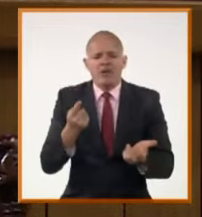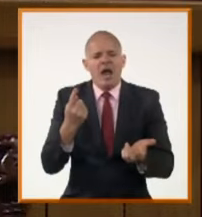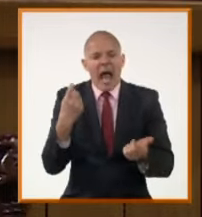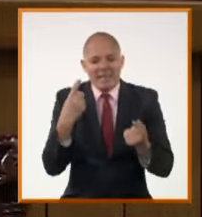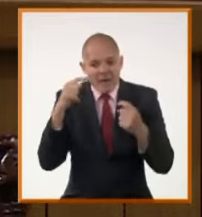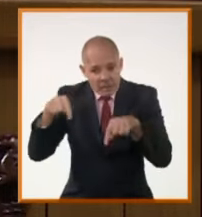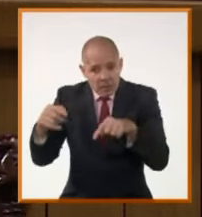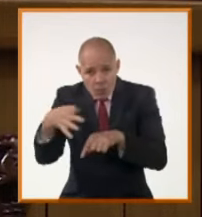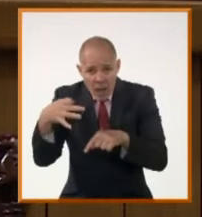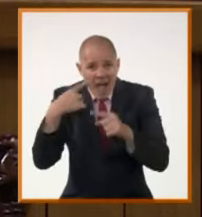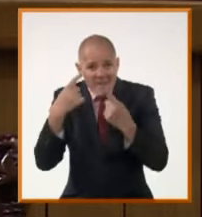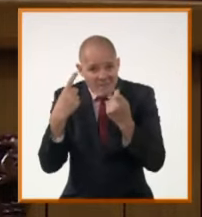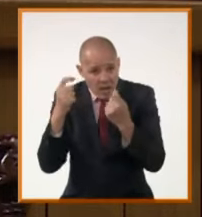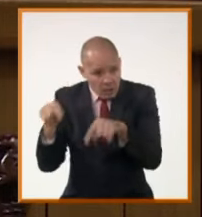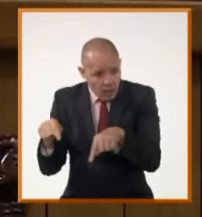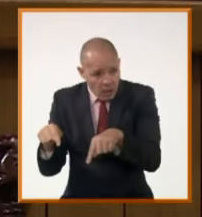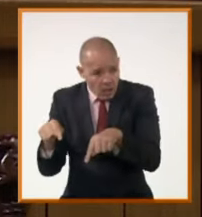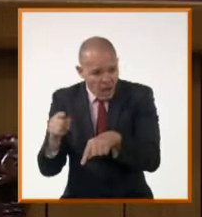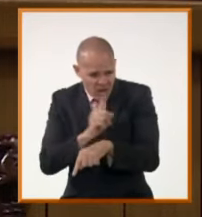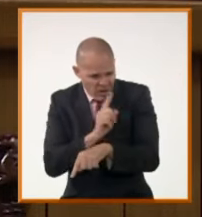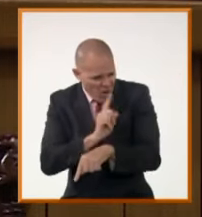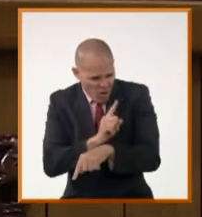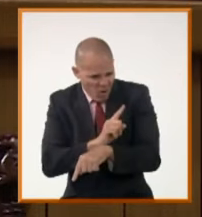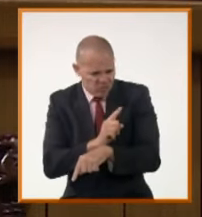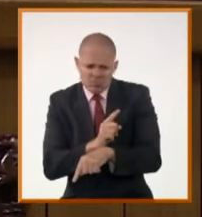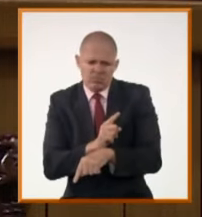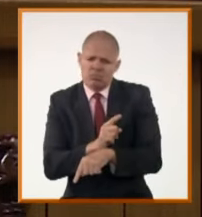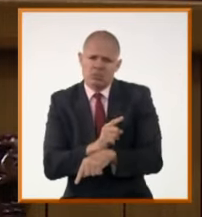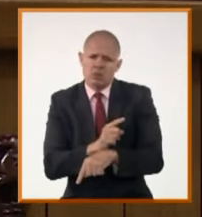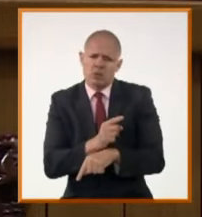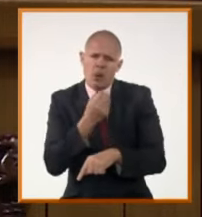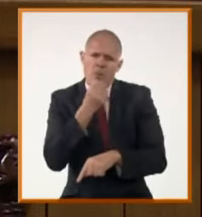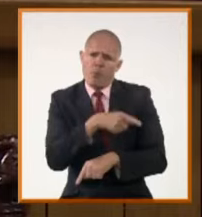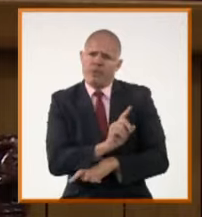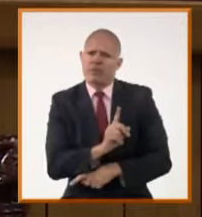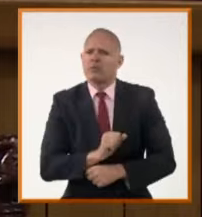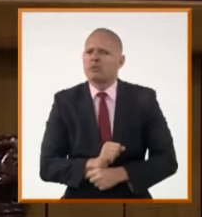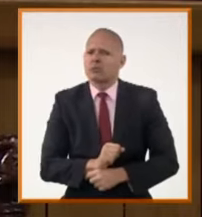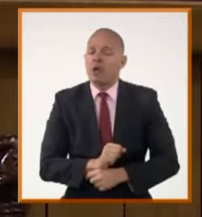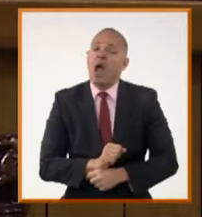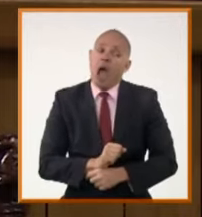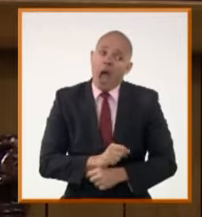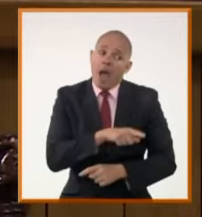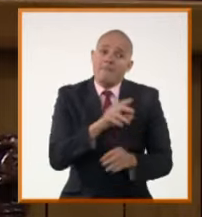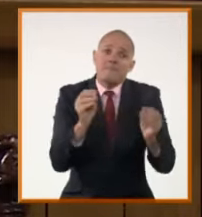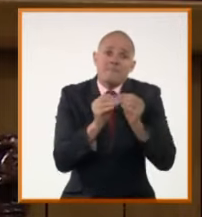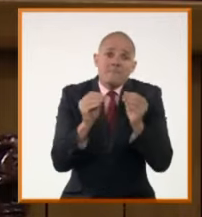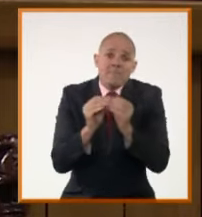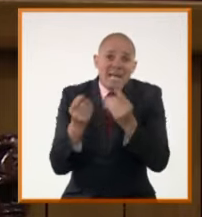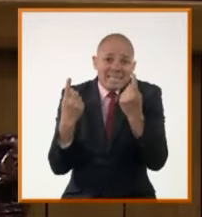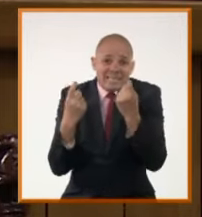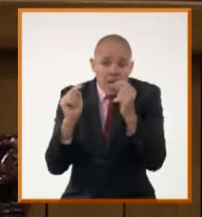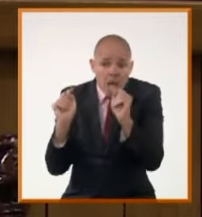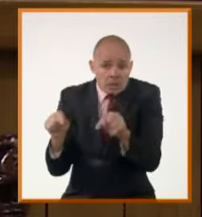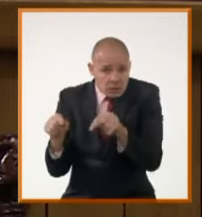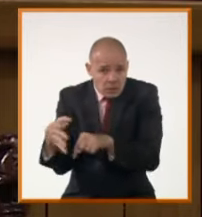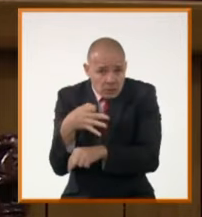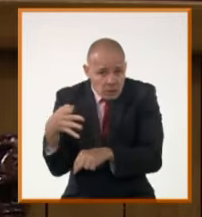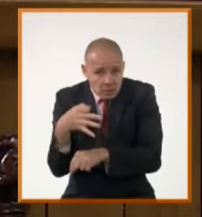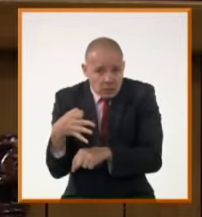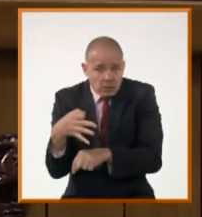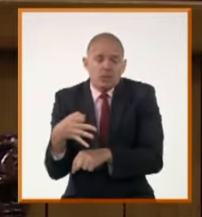en otras actividades que no resuelven ninguno de los problemas principales del municipio. Pero por otra parte, tenemos que cerrar las filas a